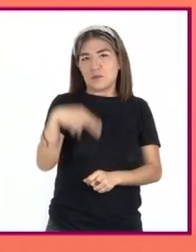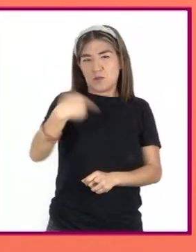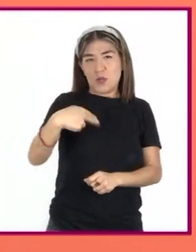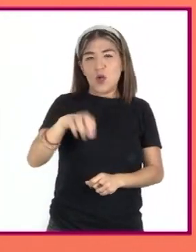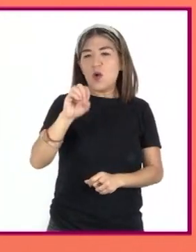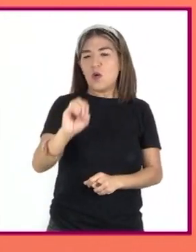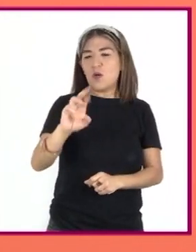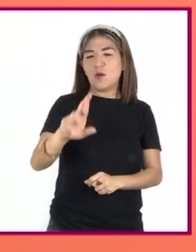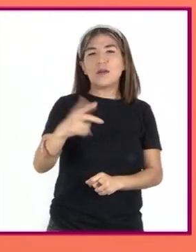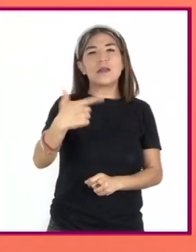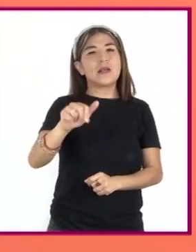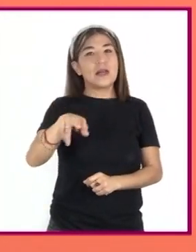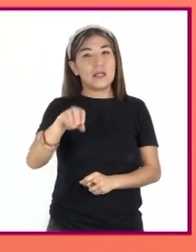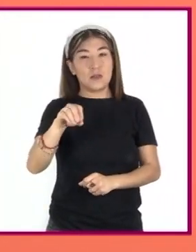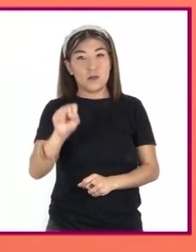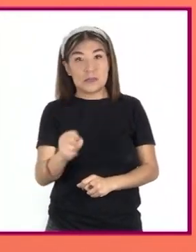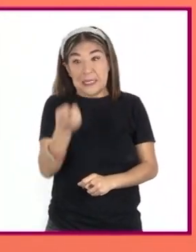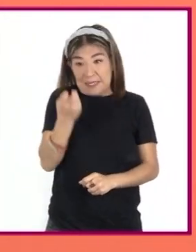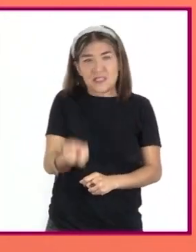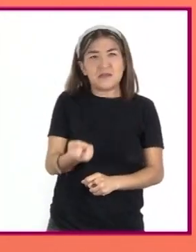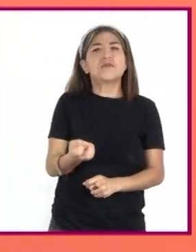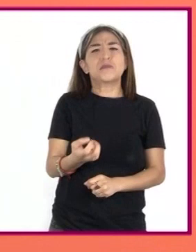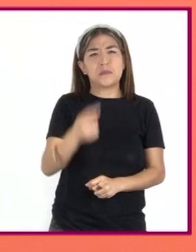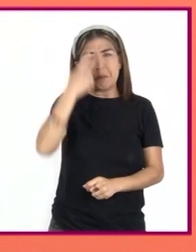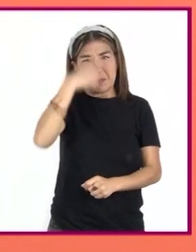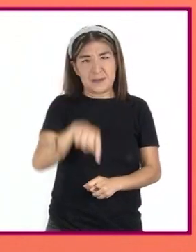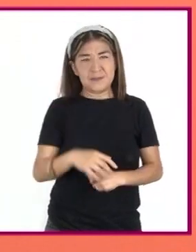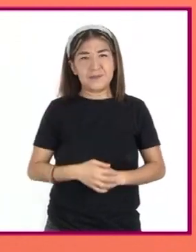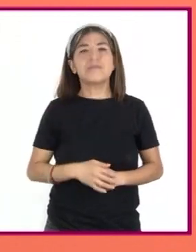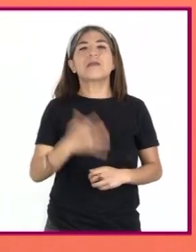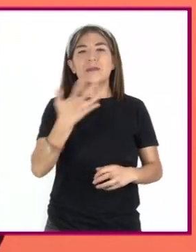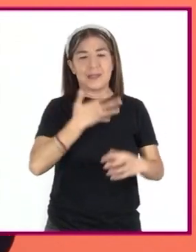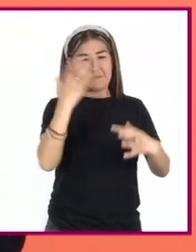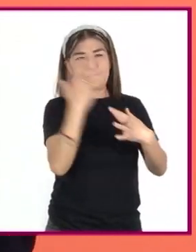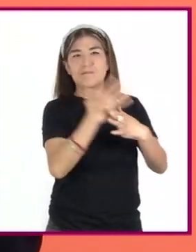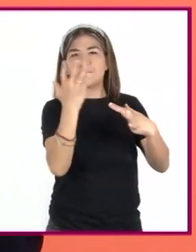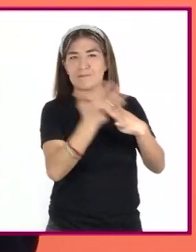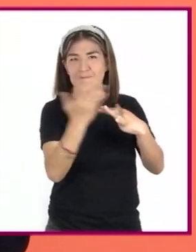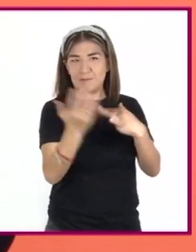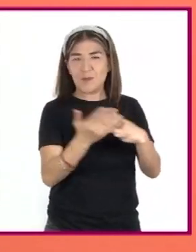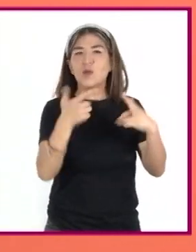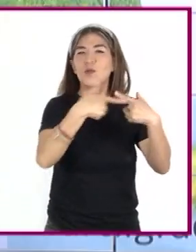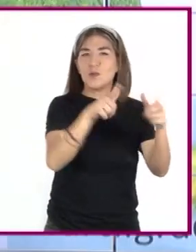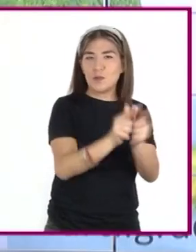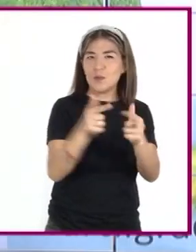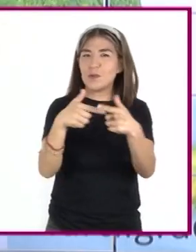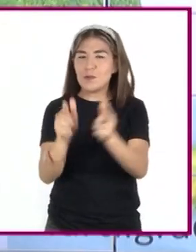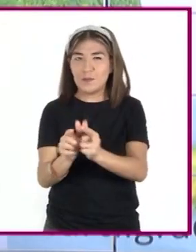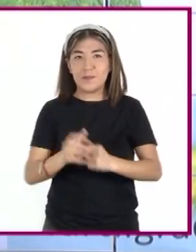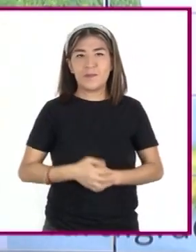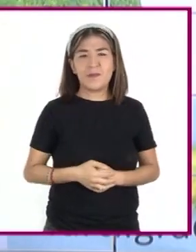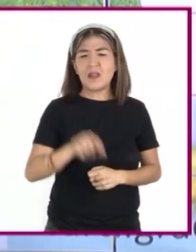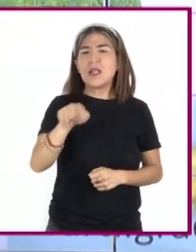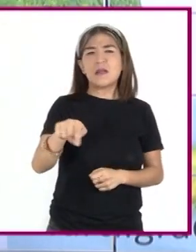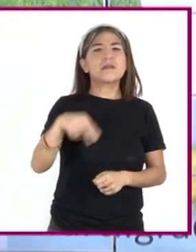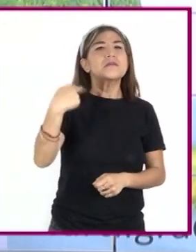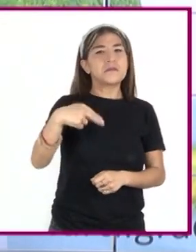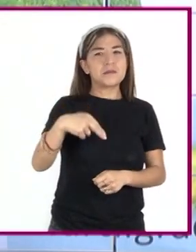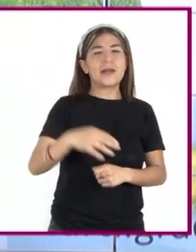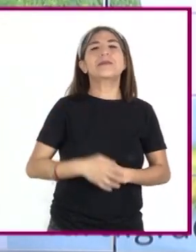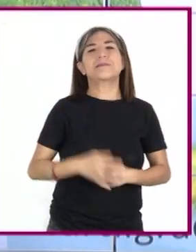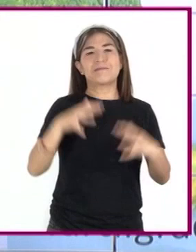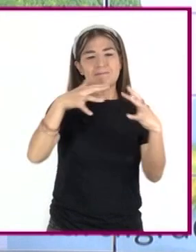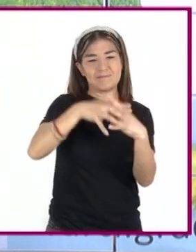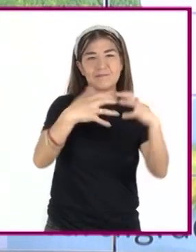Los órganos, a su vez, se dividen en diversos barrios. Estos barrios se llaman